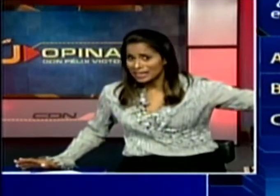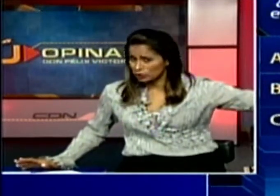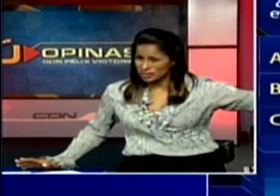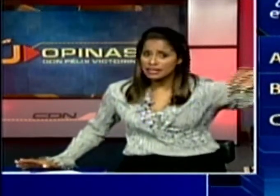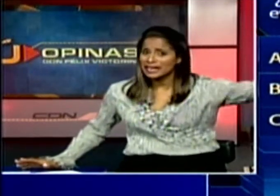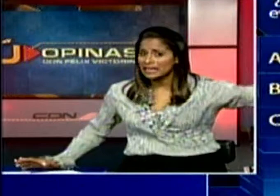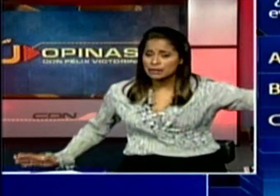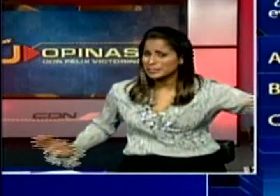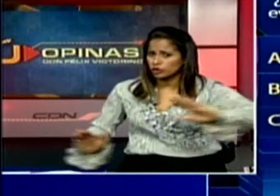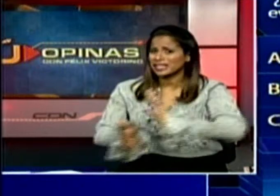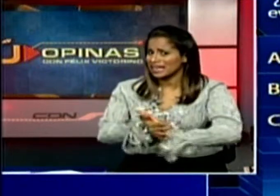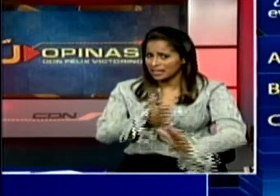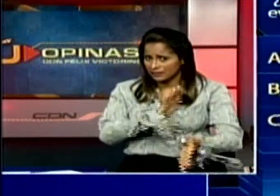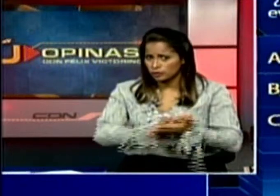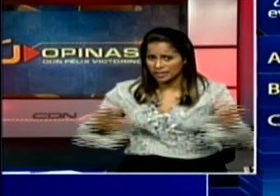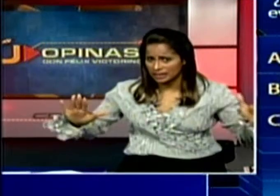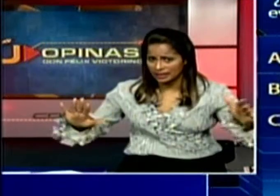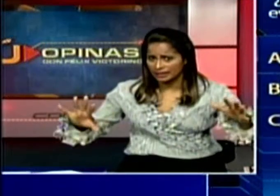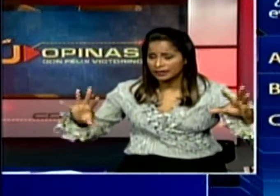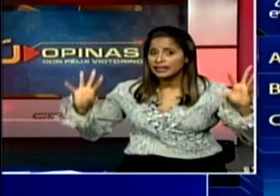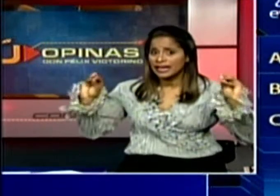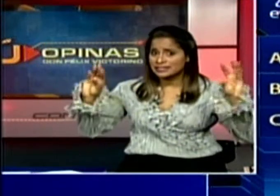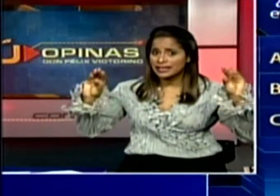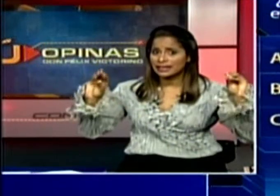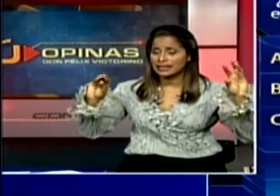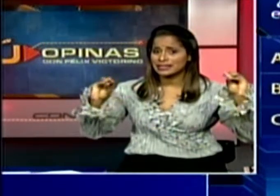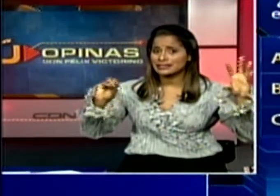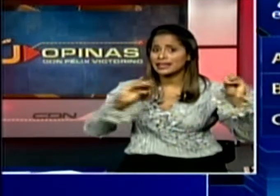esquina, la noticia de la esquina a veces no tiene nada que ver con la realidad.